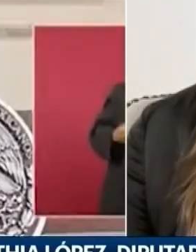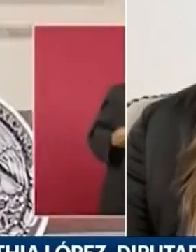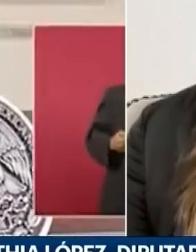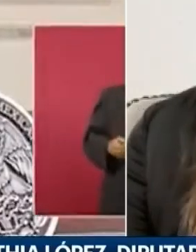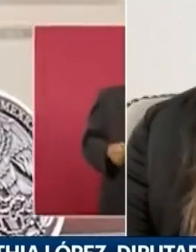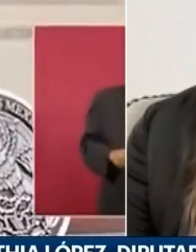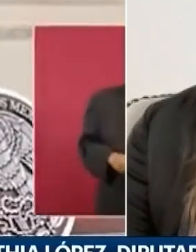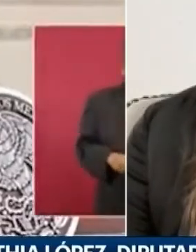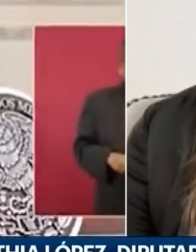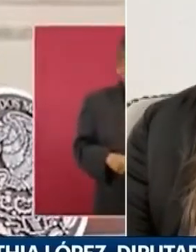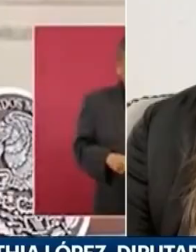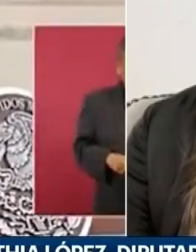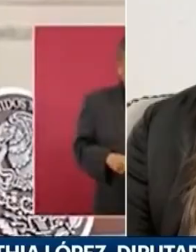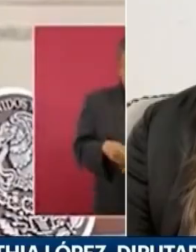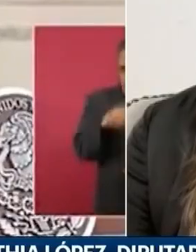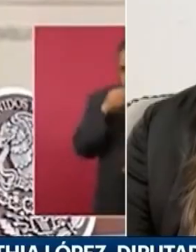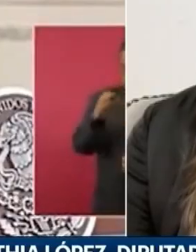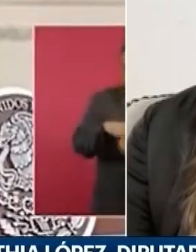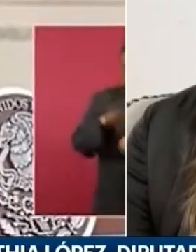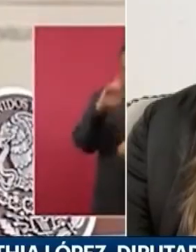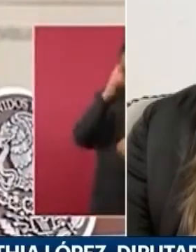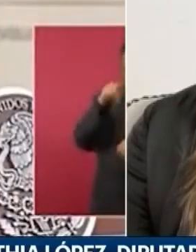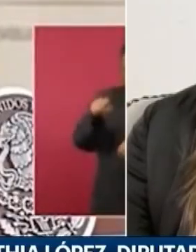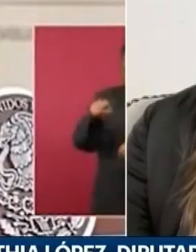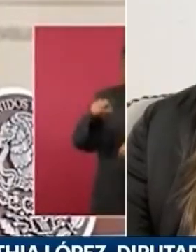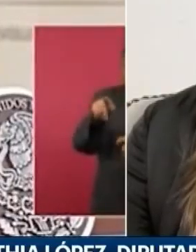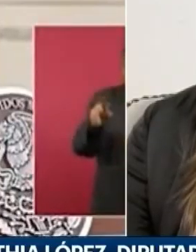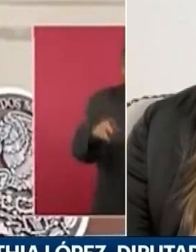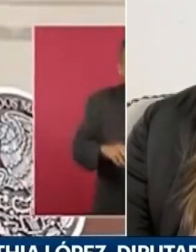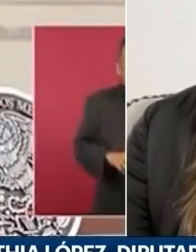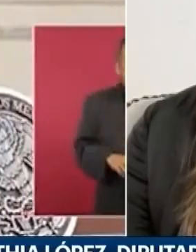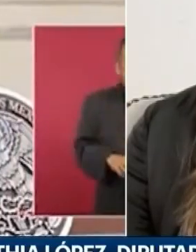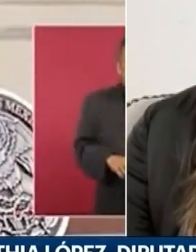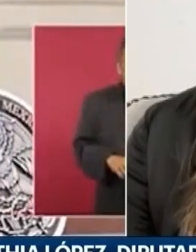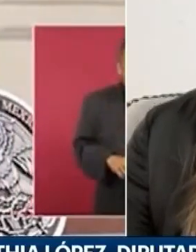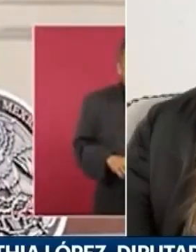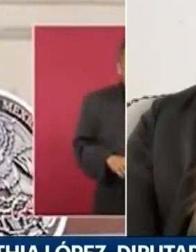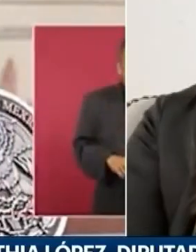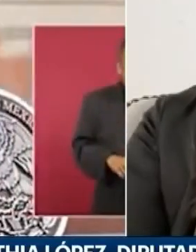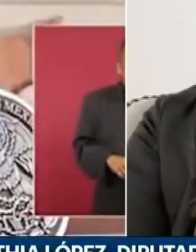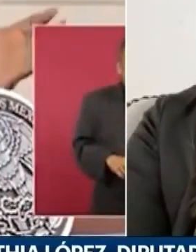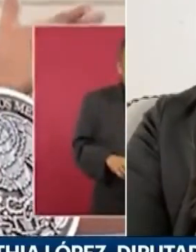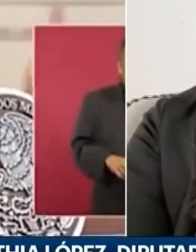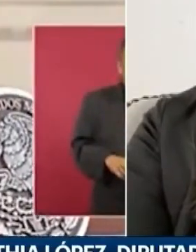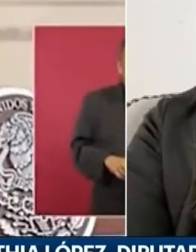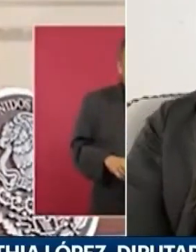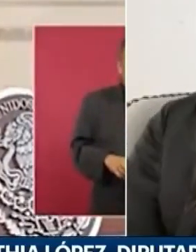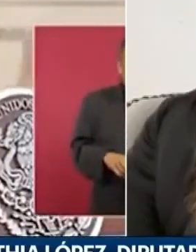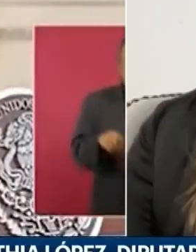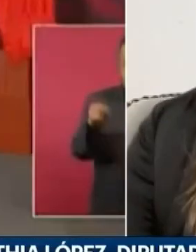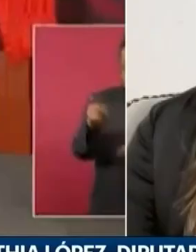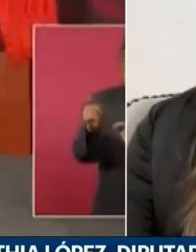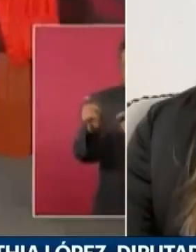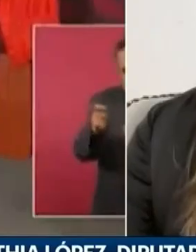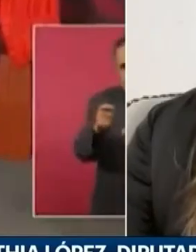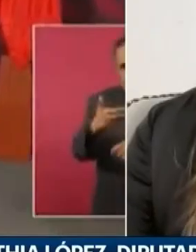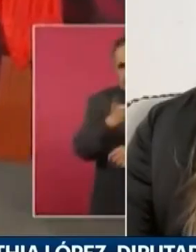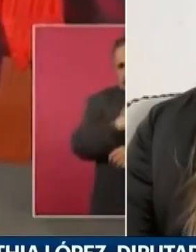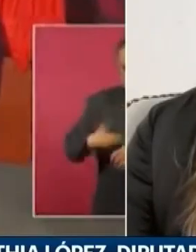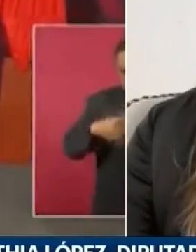decirles que no todos los mexicanos pensamos igual, que también habemos muchos diputados que pensamos diferente